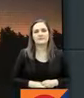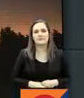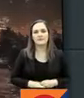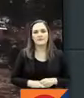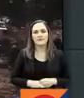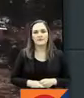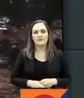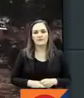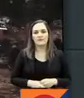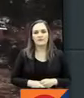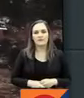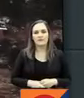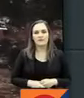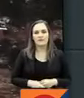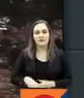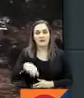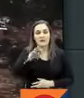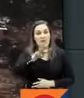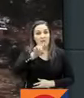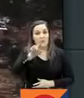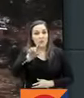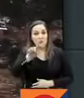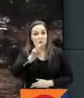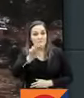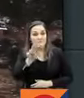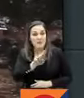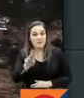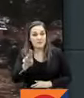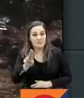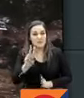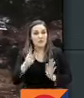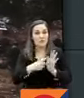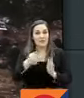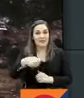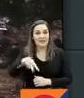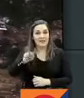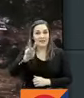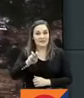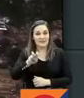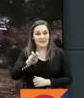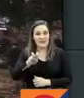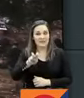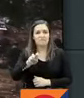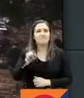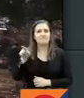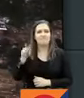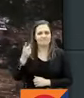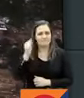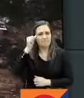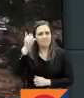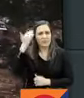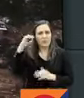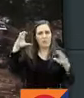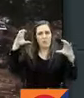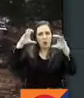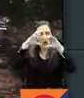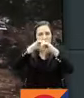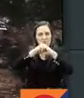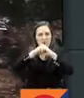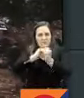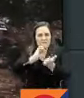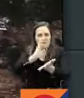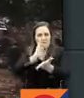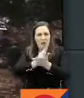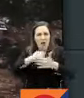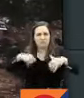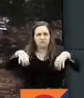La noche del 31 de marzo de 2017, en el departamento de Putumayo, en el municipio de Mocoa, una tragedia se vivía